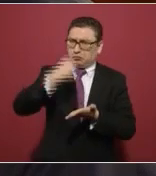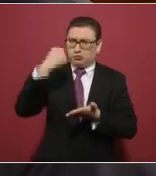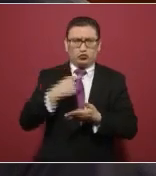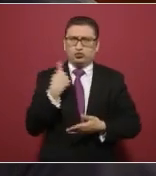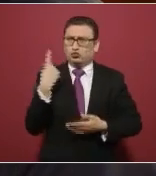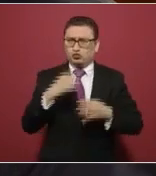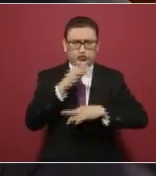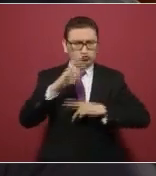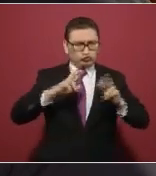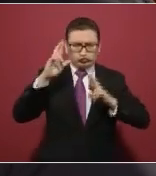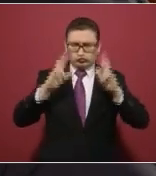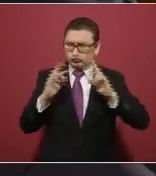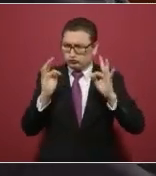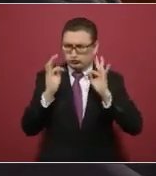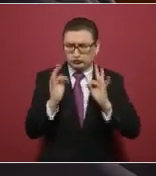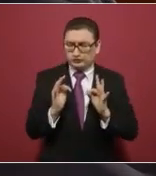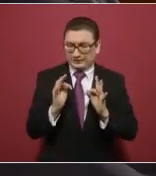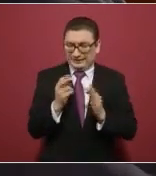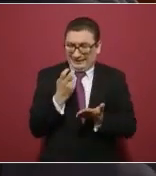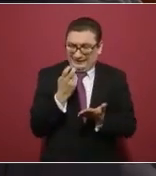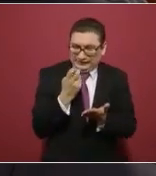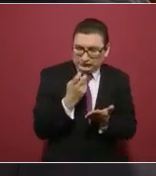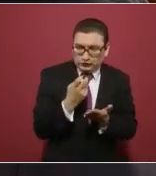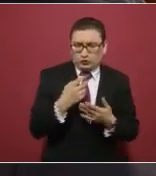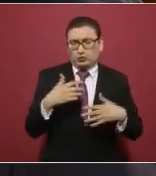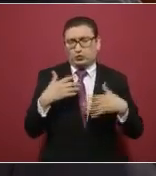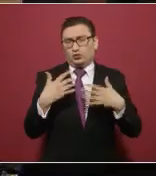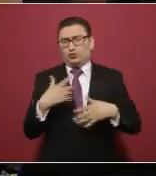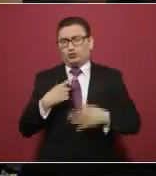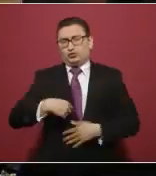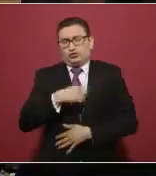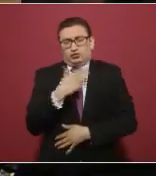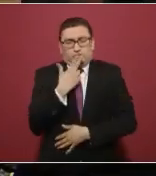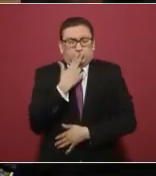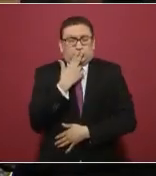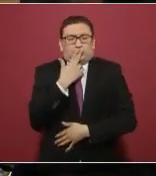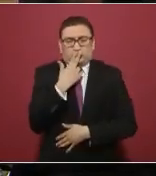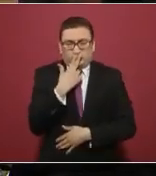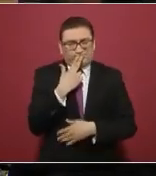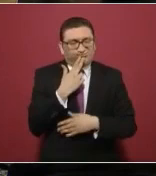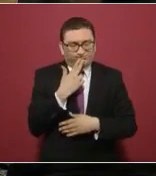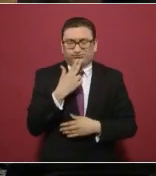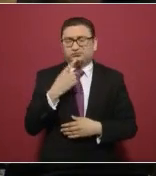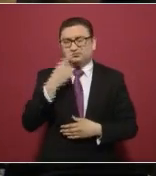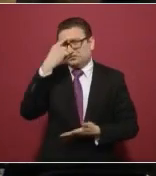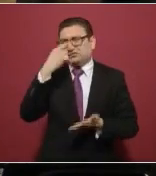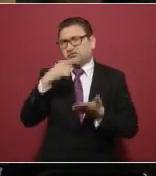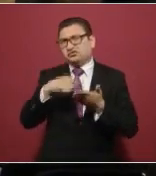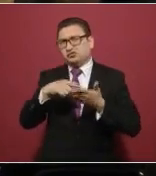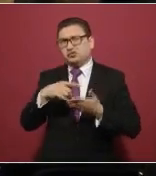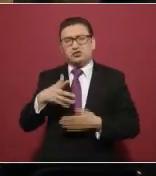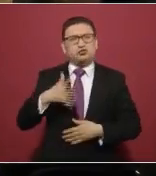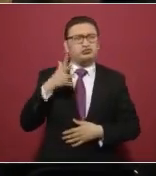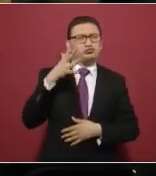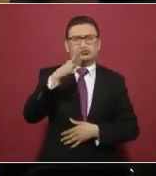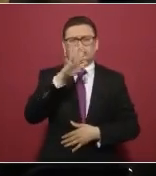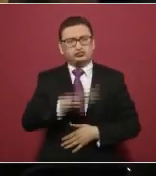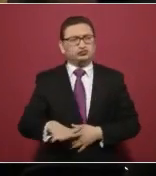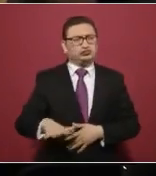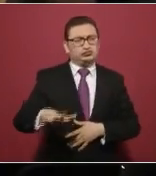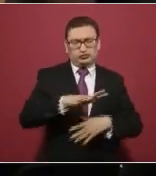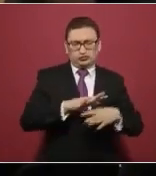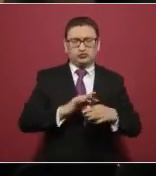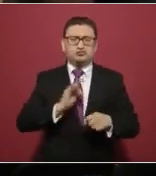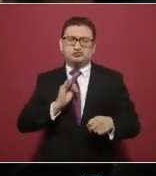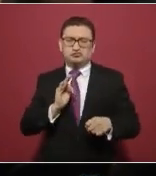unanimidad, es una de las respuestas que estimamos ayudará de manera definitiva a la